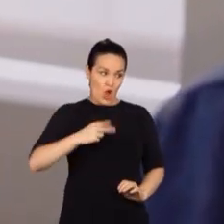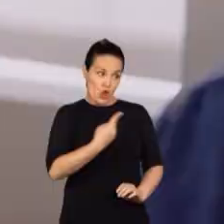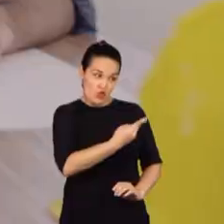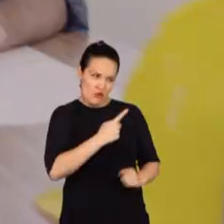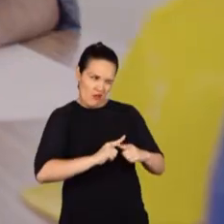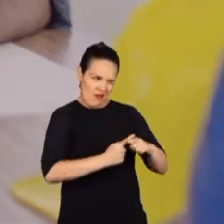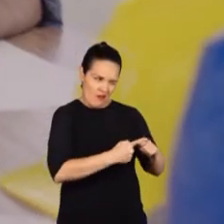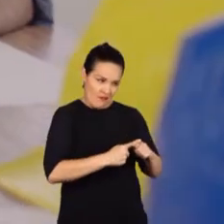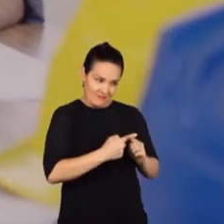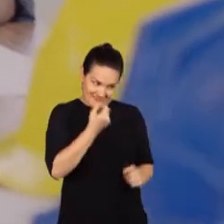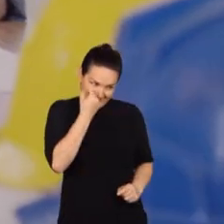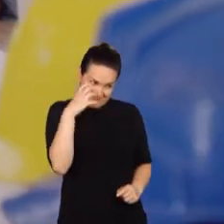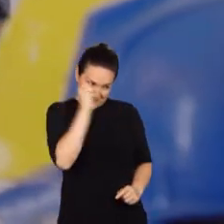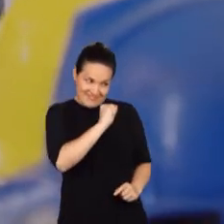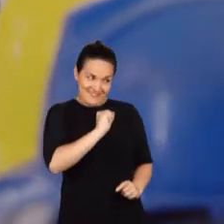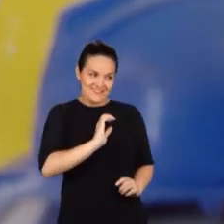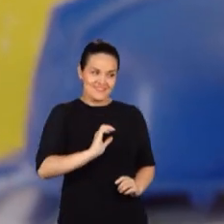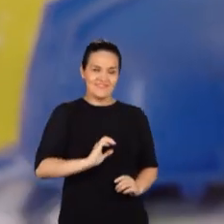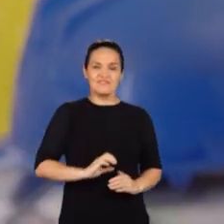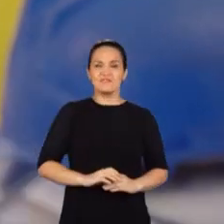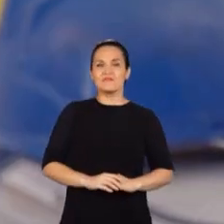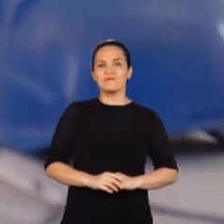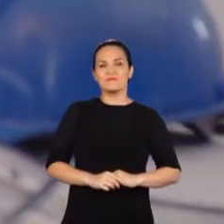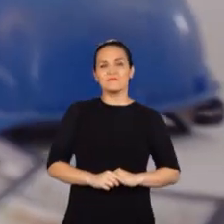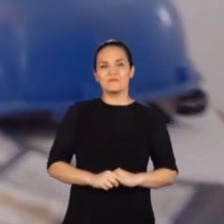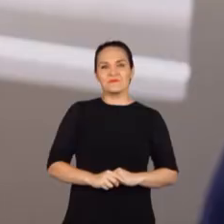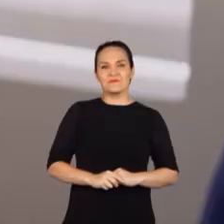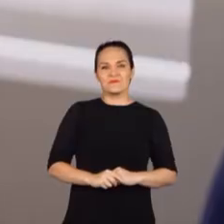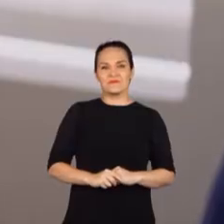beneficie más. ¿Se entiende?